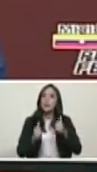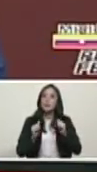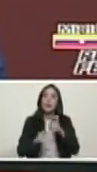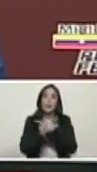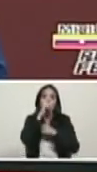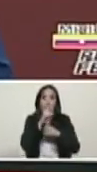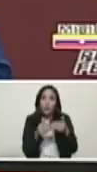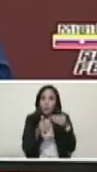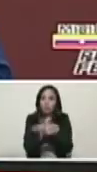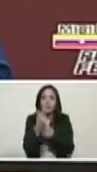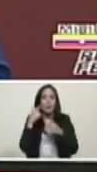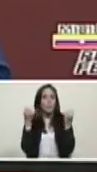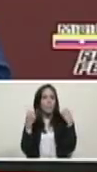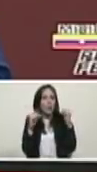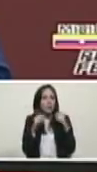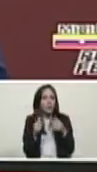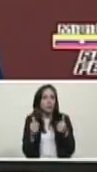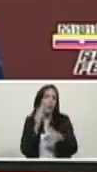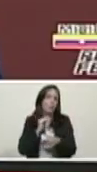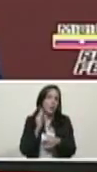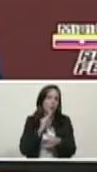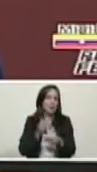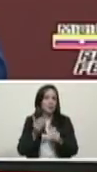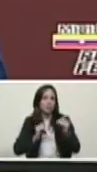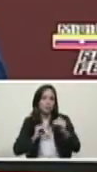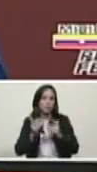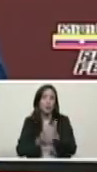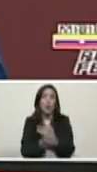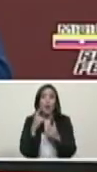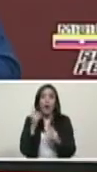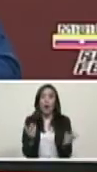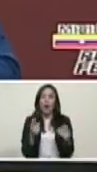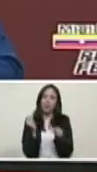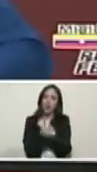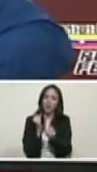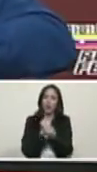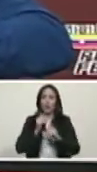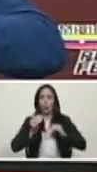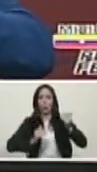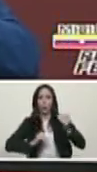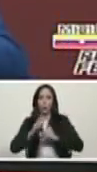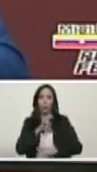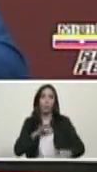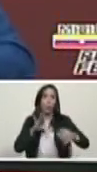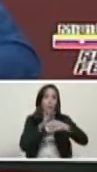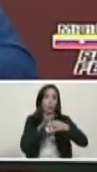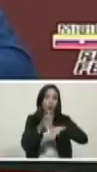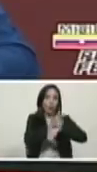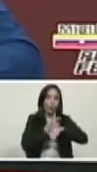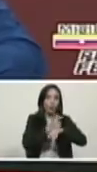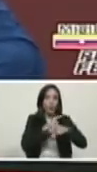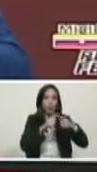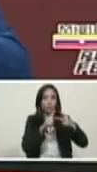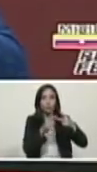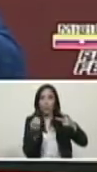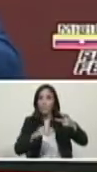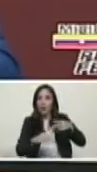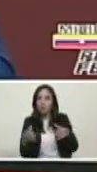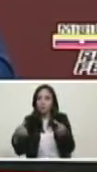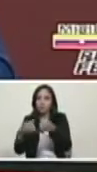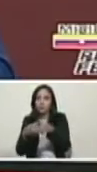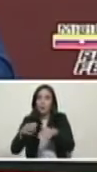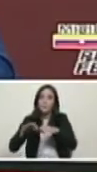ensayo en un proceso de cooperación del gobierno nacional los gobiernos